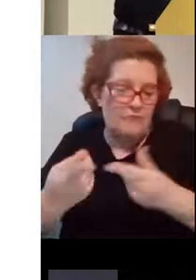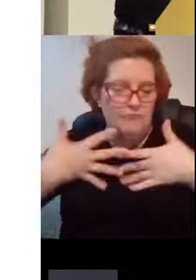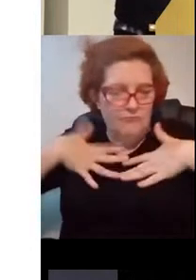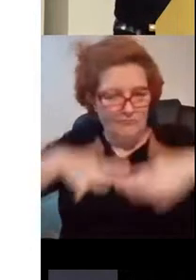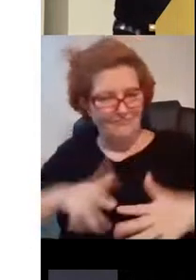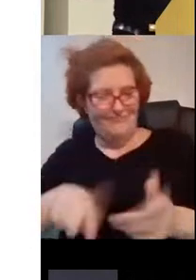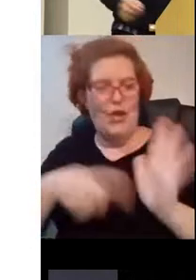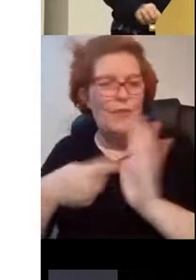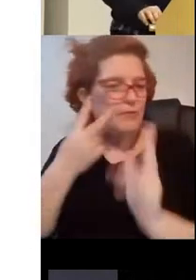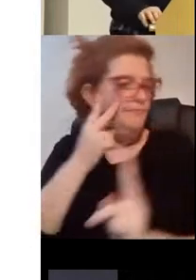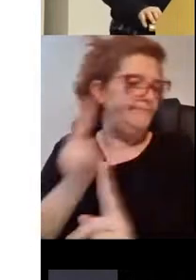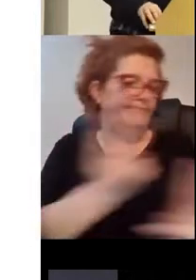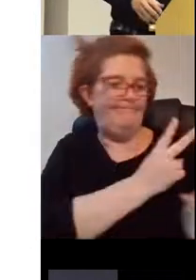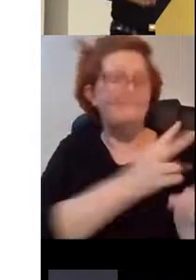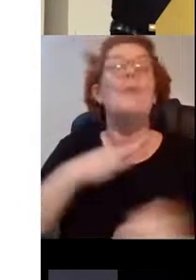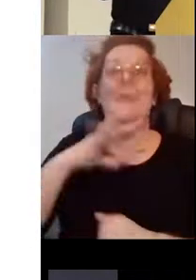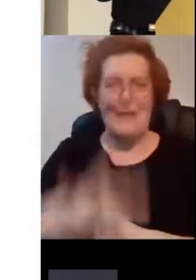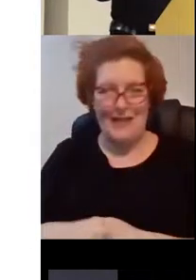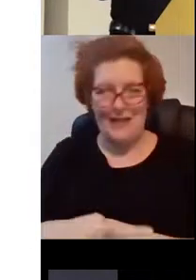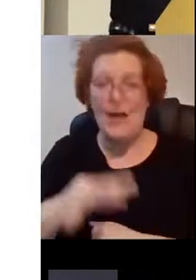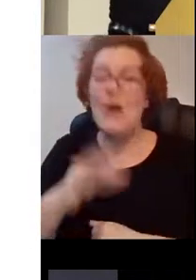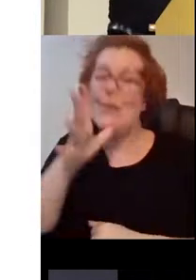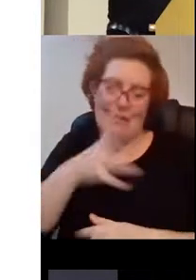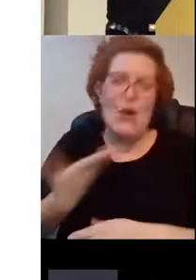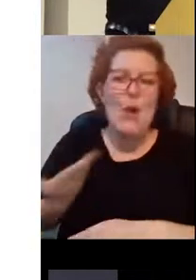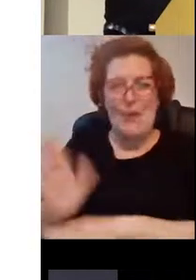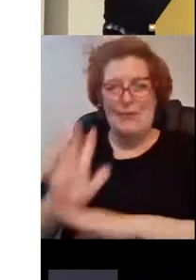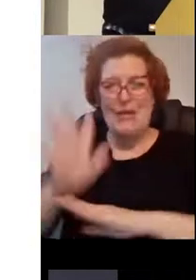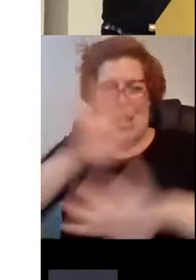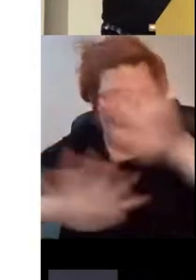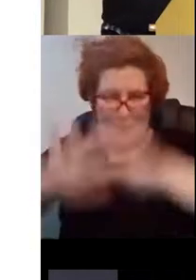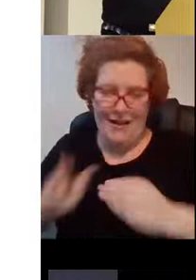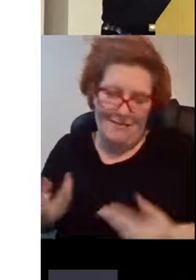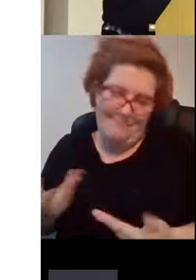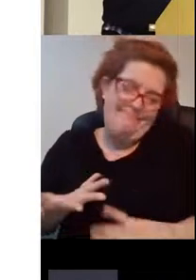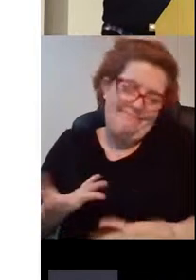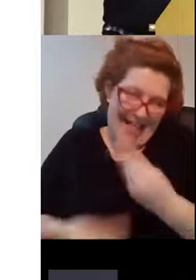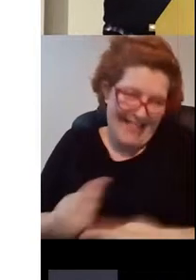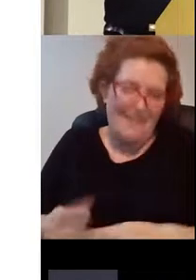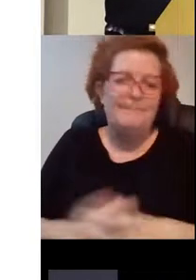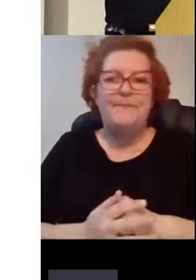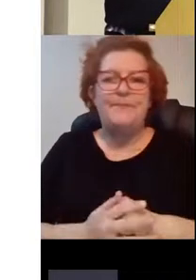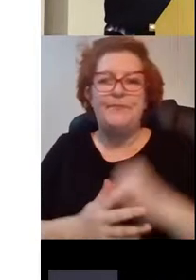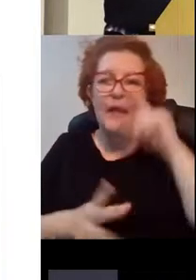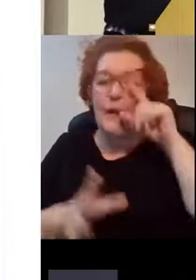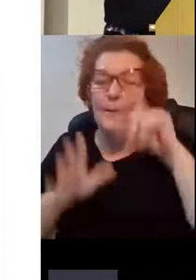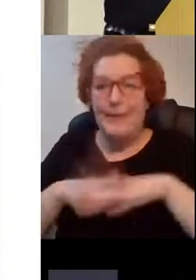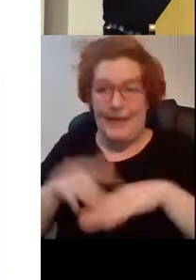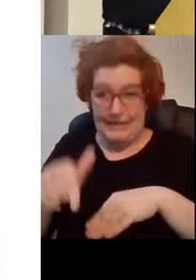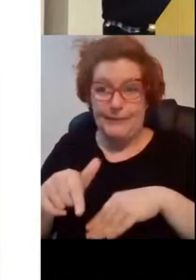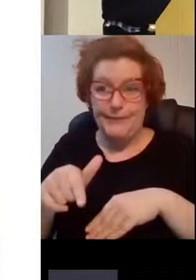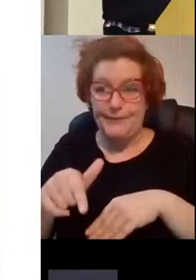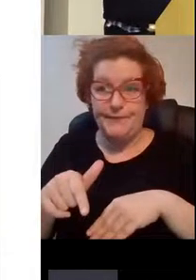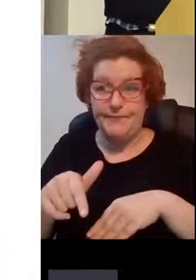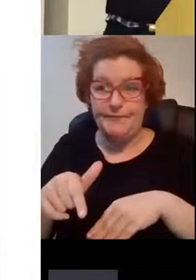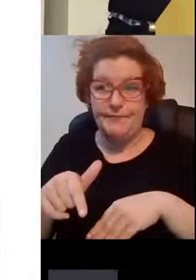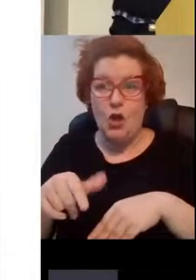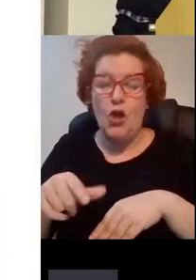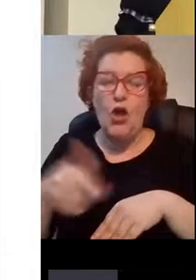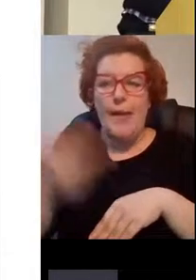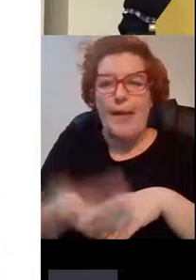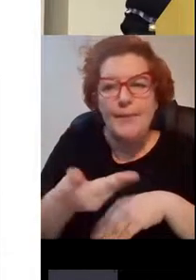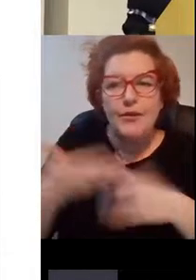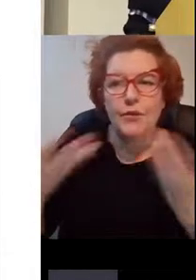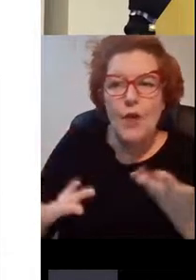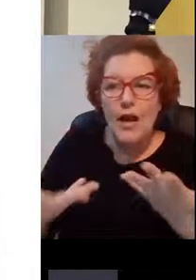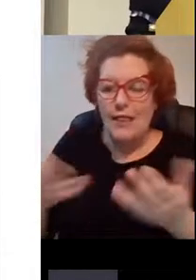por la voluntad de hacer una propuesta compleja. Para todo ello, lo fundamental también es, puedes pasar, es